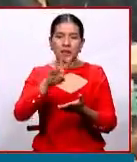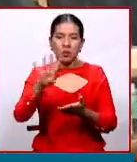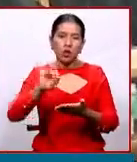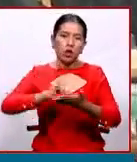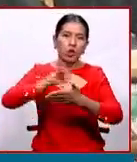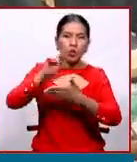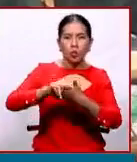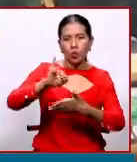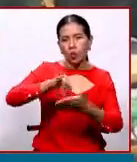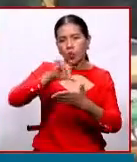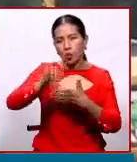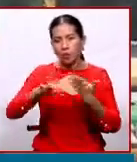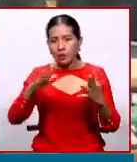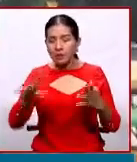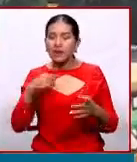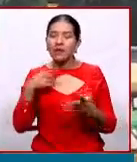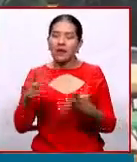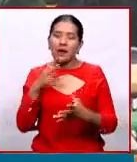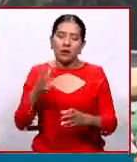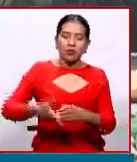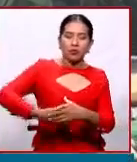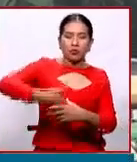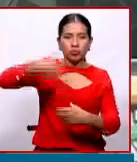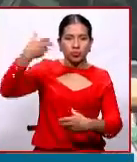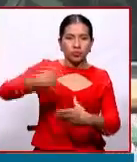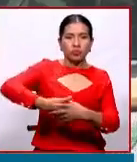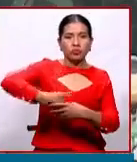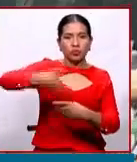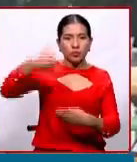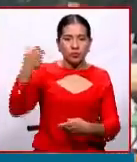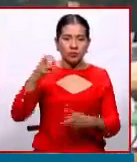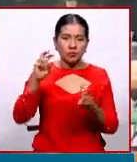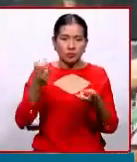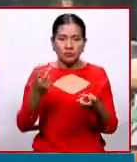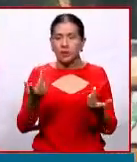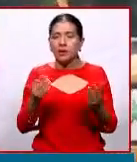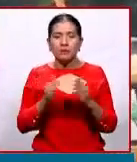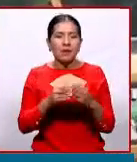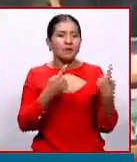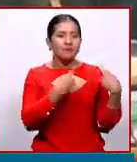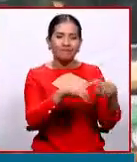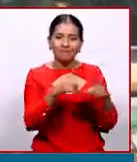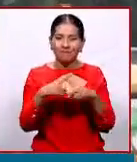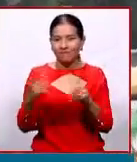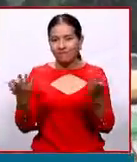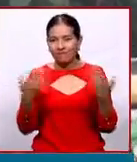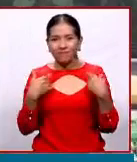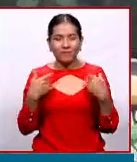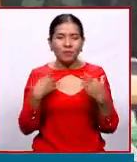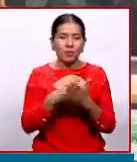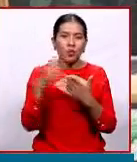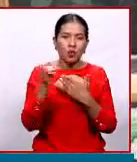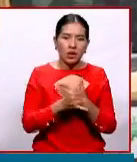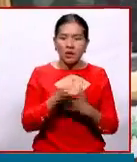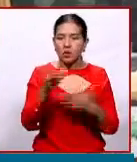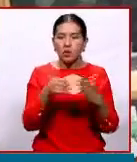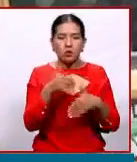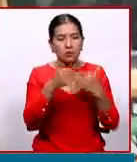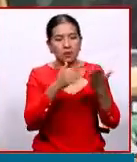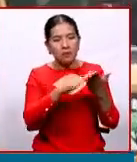Es básicamente lo que estamos haciendo y bueno, así tenemos varios proyectos que se están desarrollando, que están en licencias ambientales y